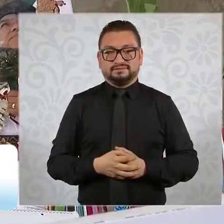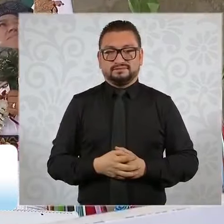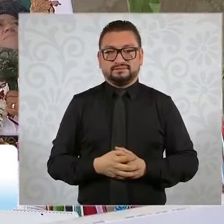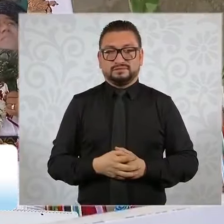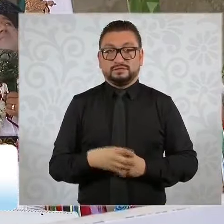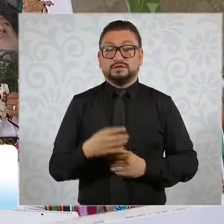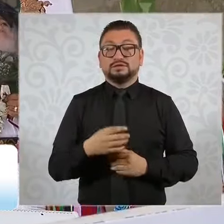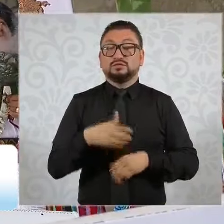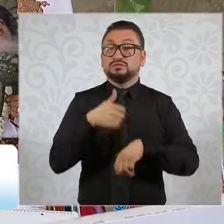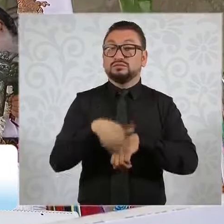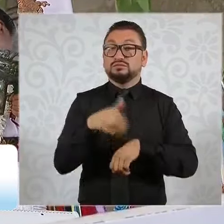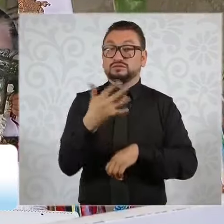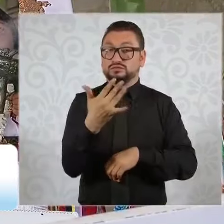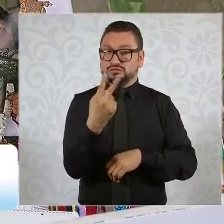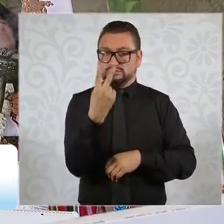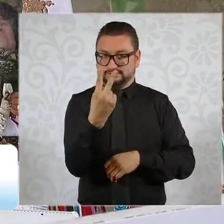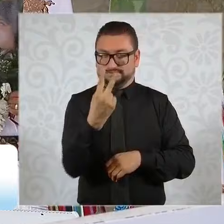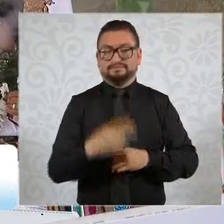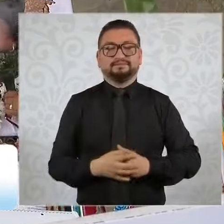52.